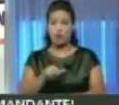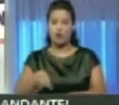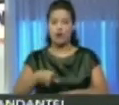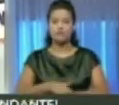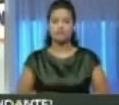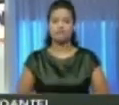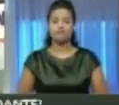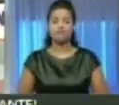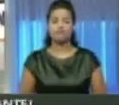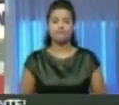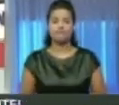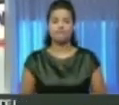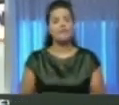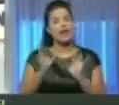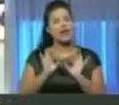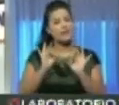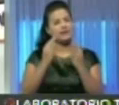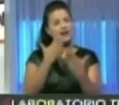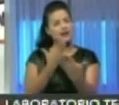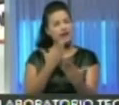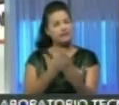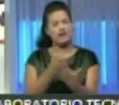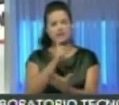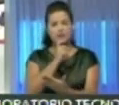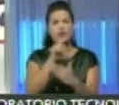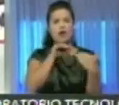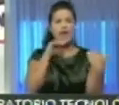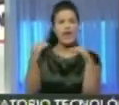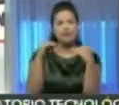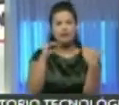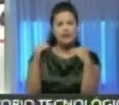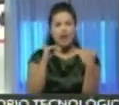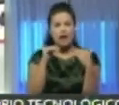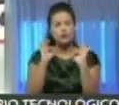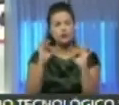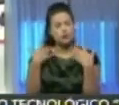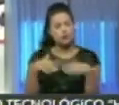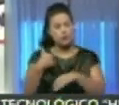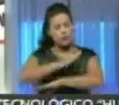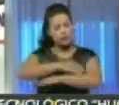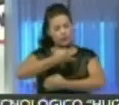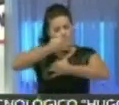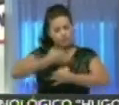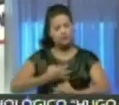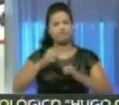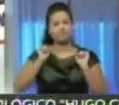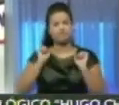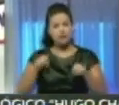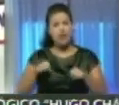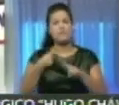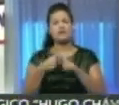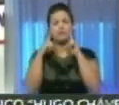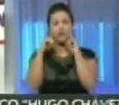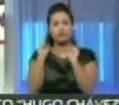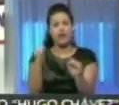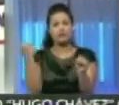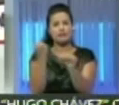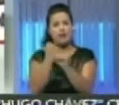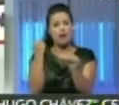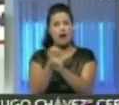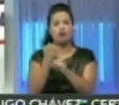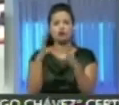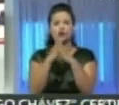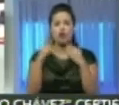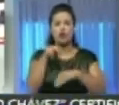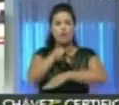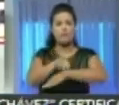especial la ética y el profesionalismo con que se ajustaron los